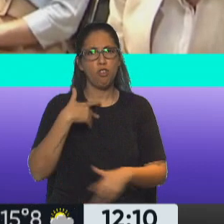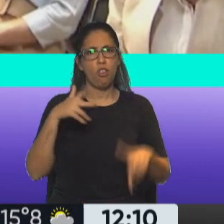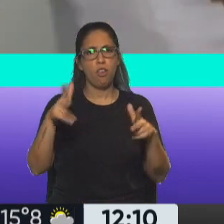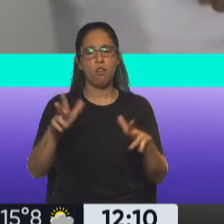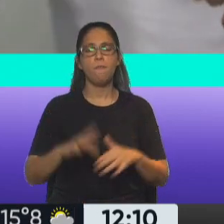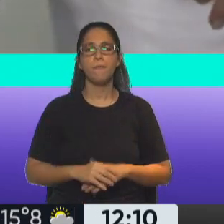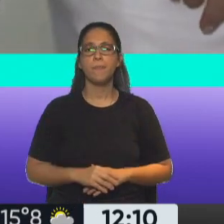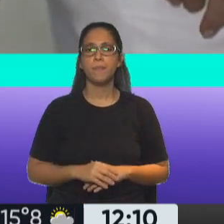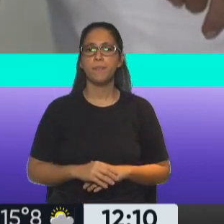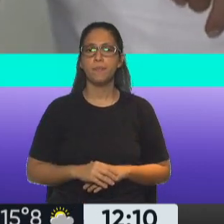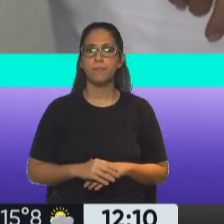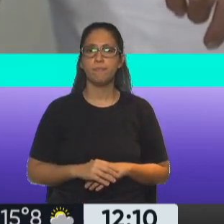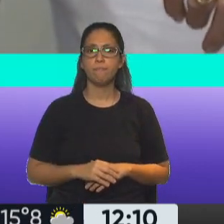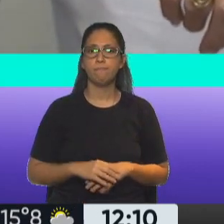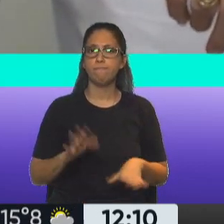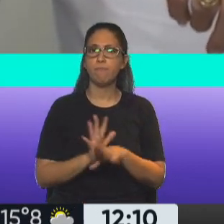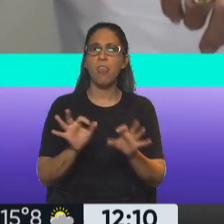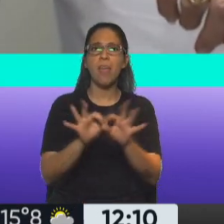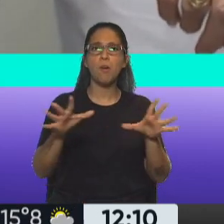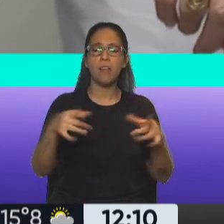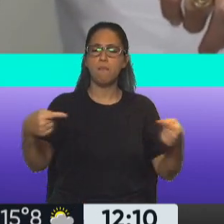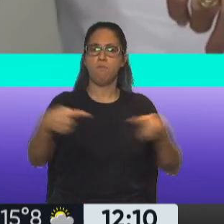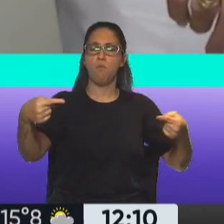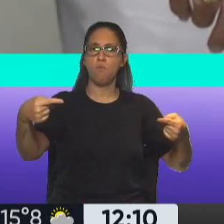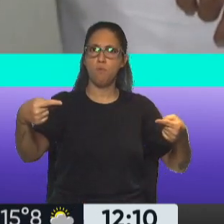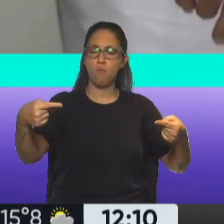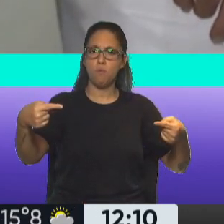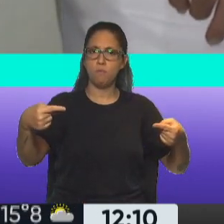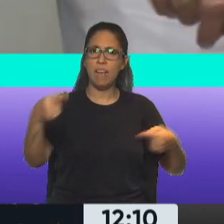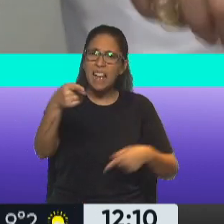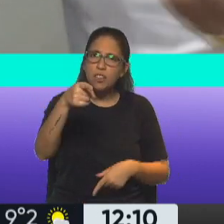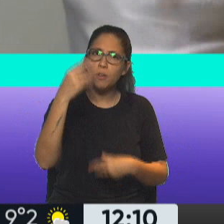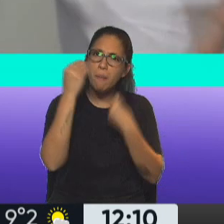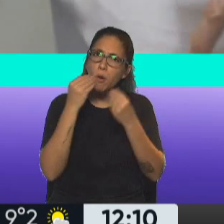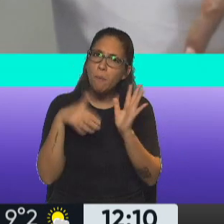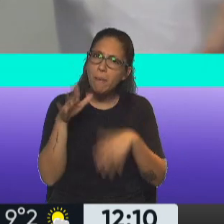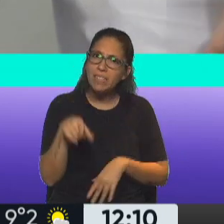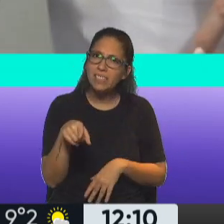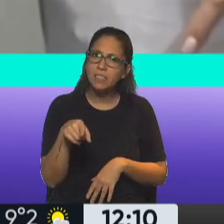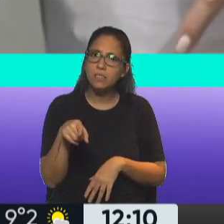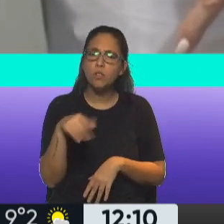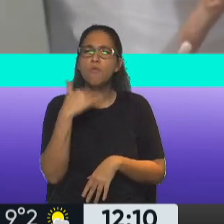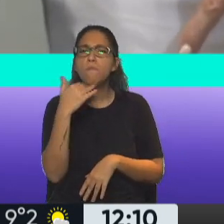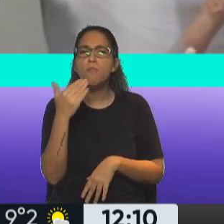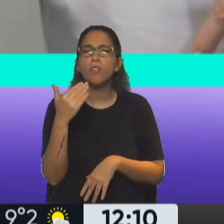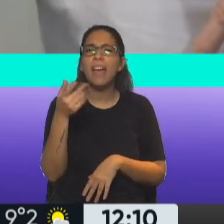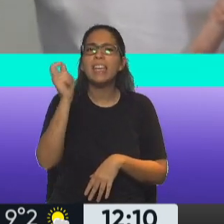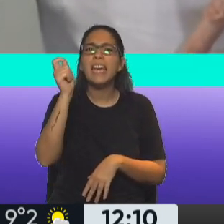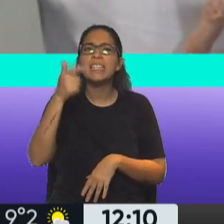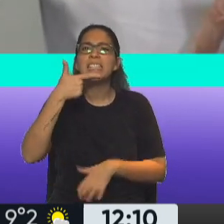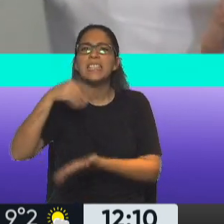esto interfiere con la democracia y esa es mi preocupación. Yo créanme que más allá de que sea uno u otro